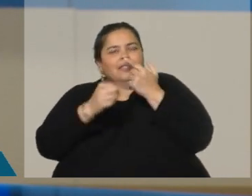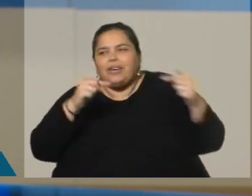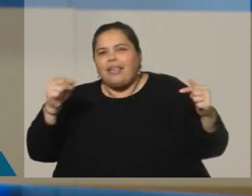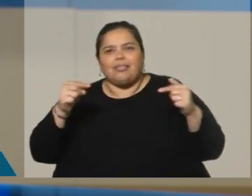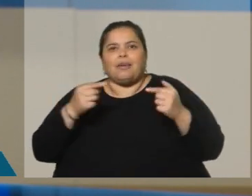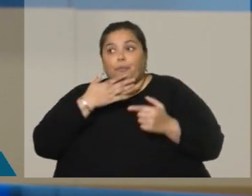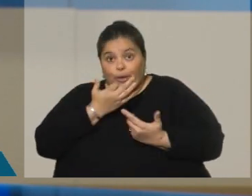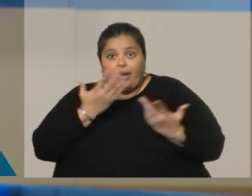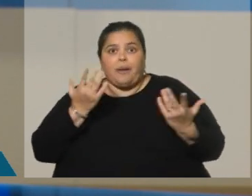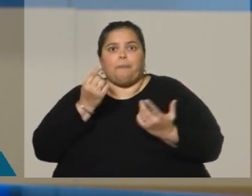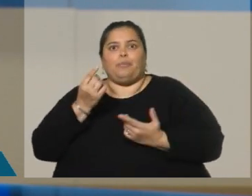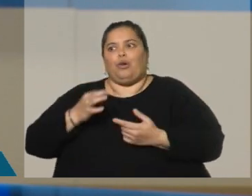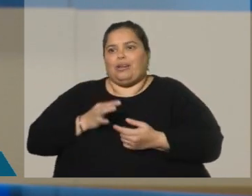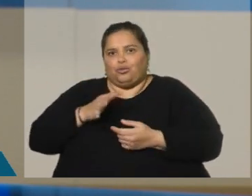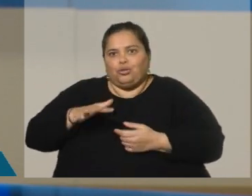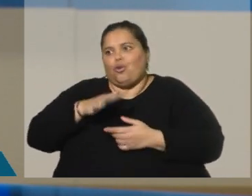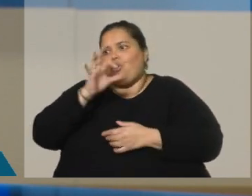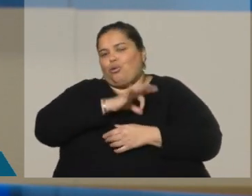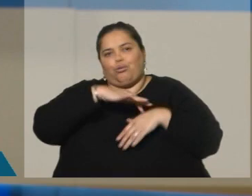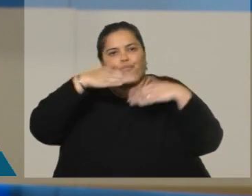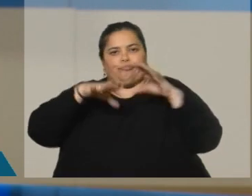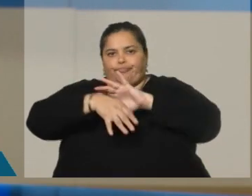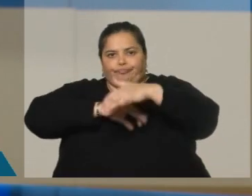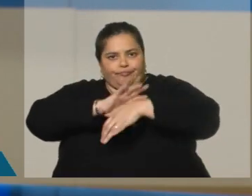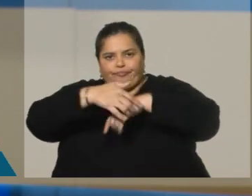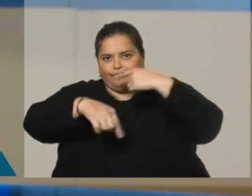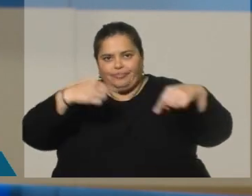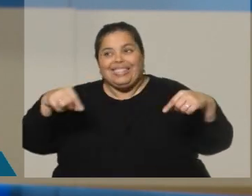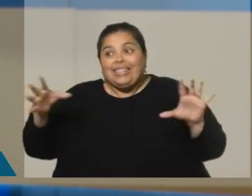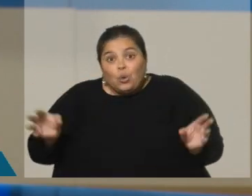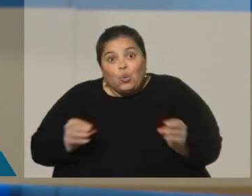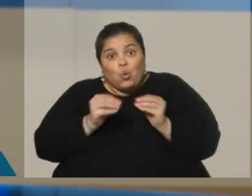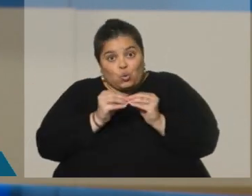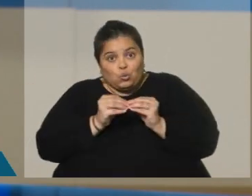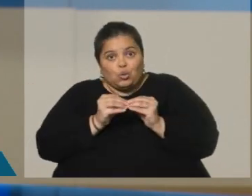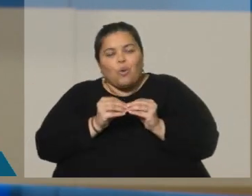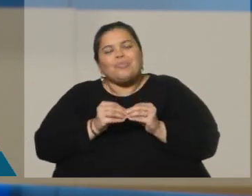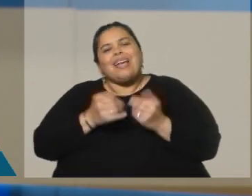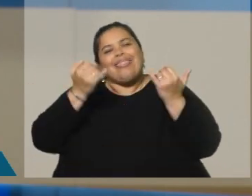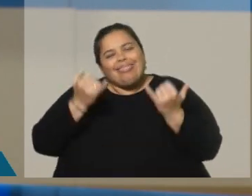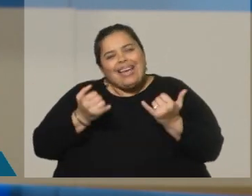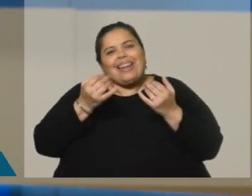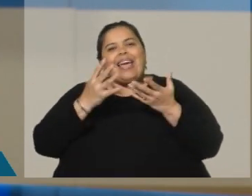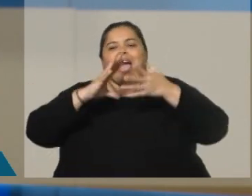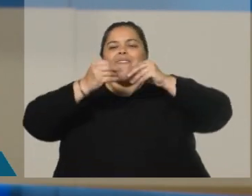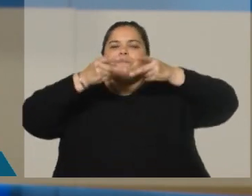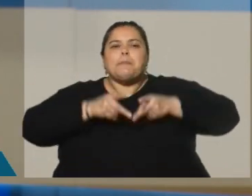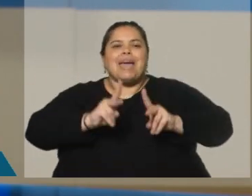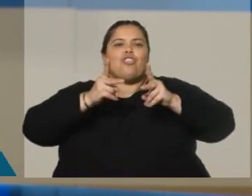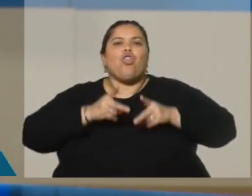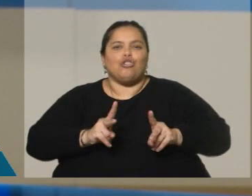tiene métodos tiene precauciones digamos Tiene ciertas rangos de